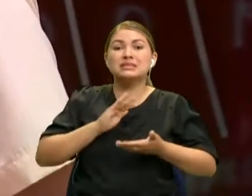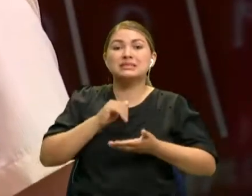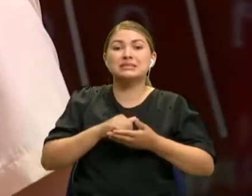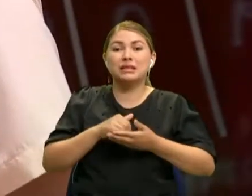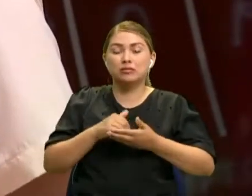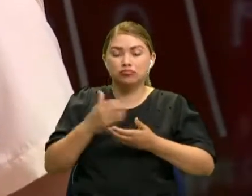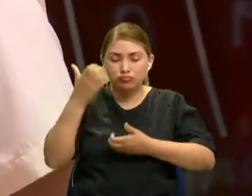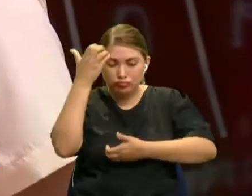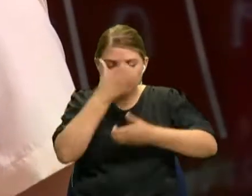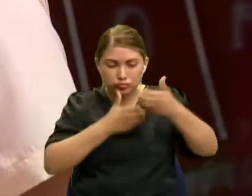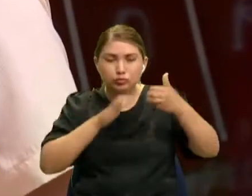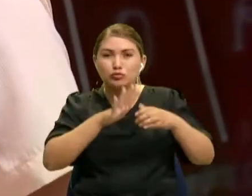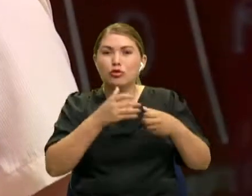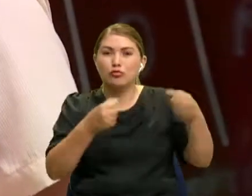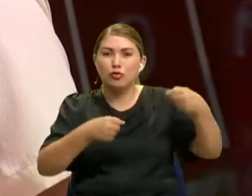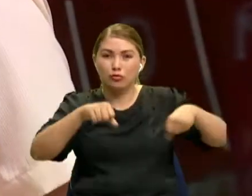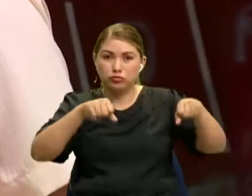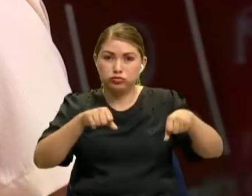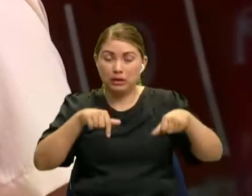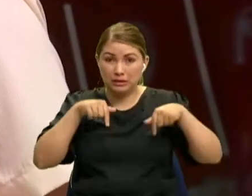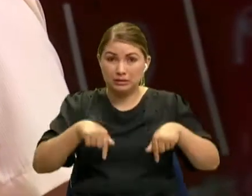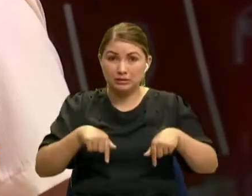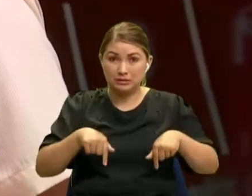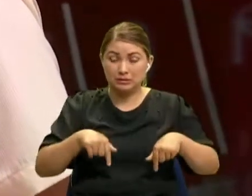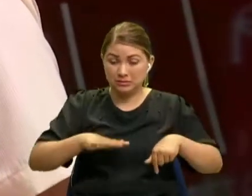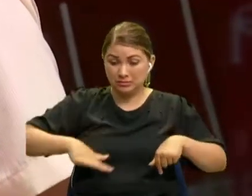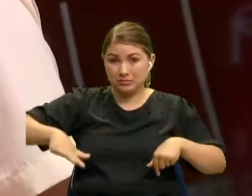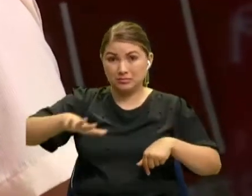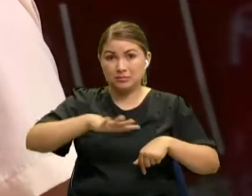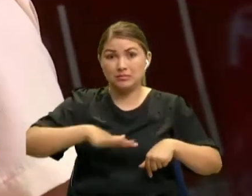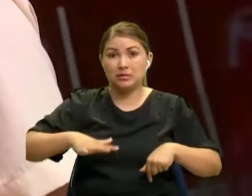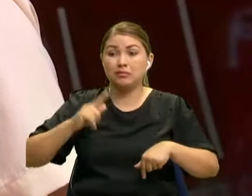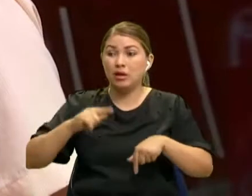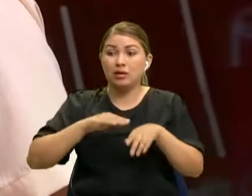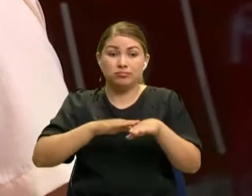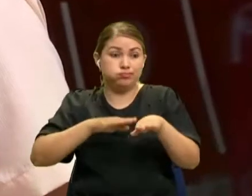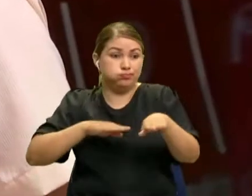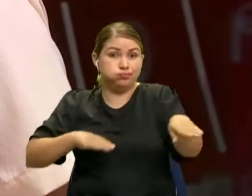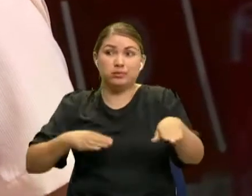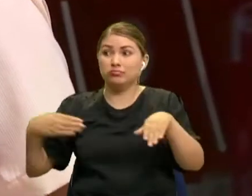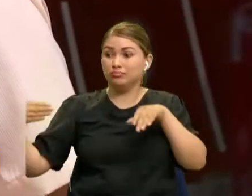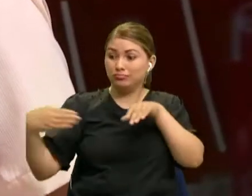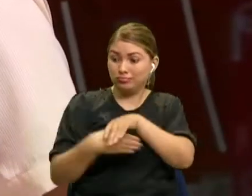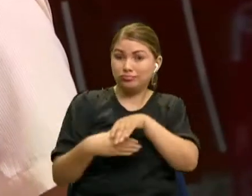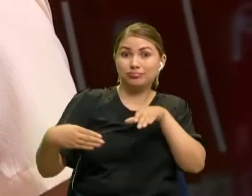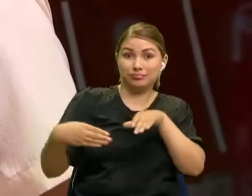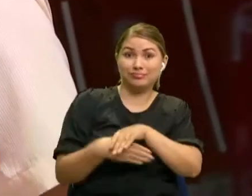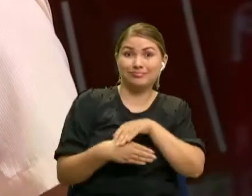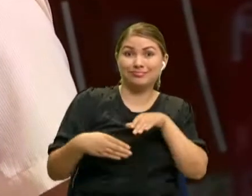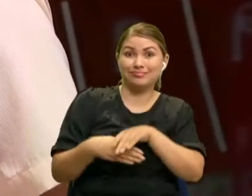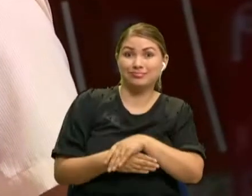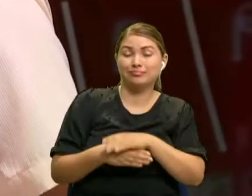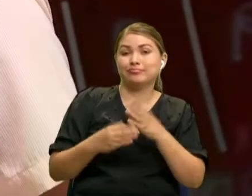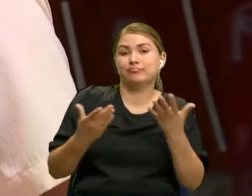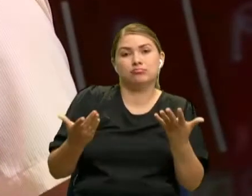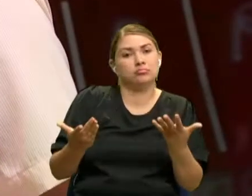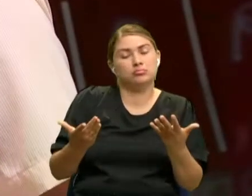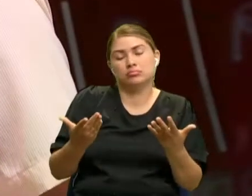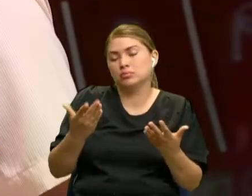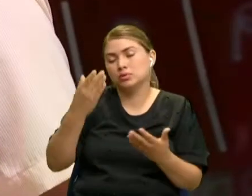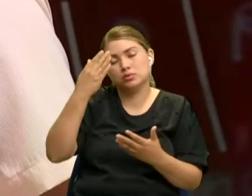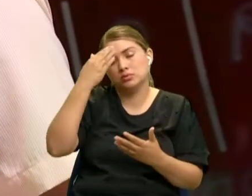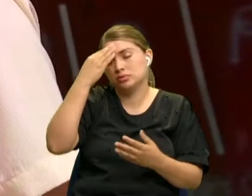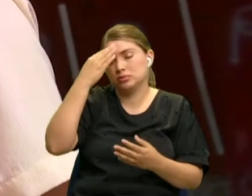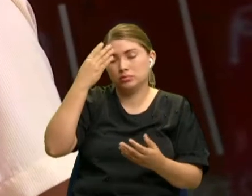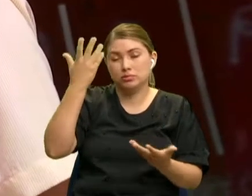diagnóstico automotor y nos debemos aquí en el sector de La Merced al flujo de vehículos que puedan ingresar por esta vía. Y nos parece intolerable